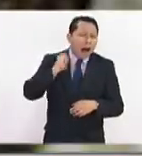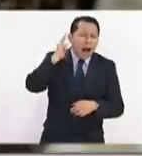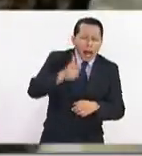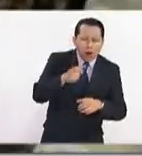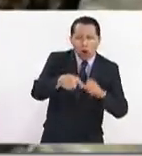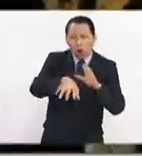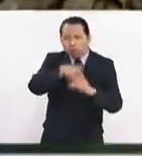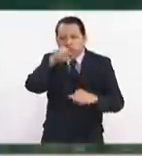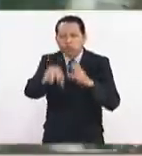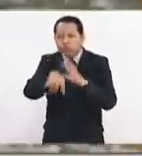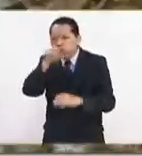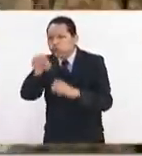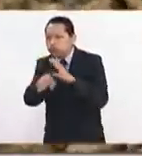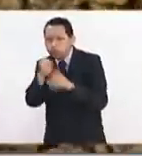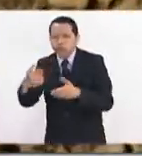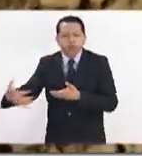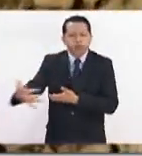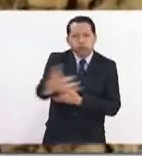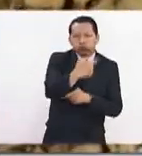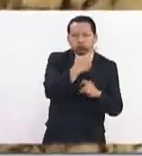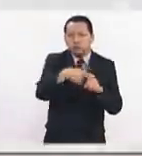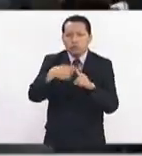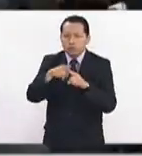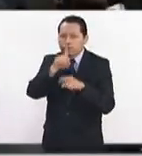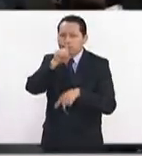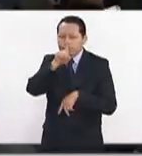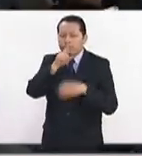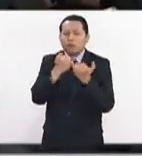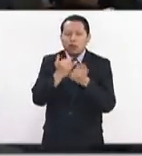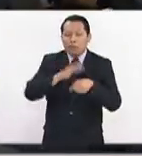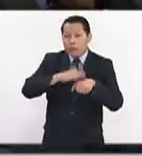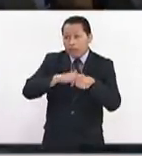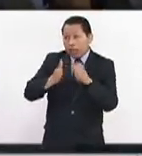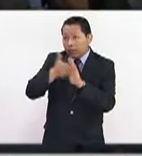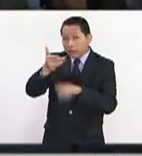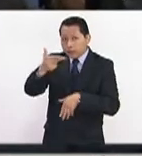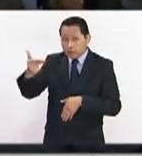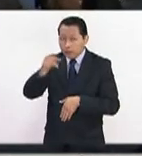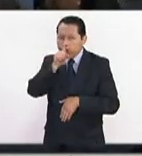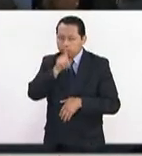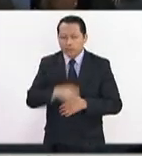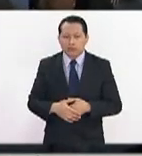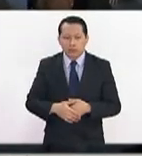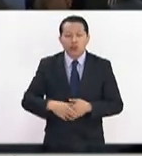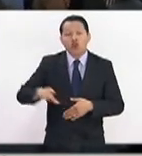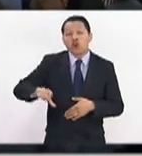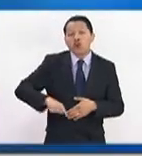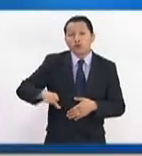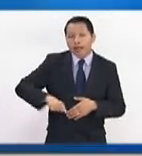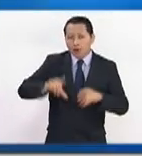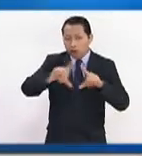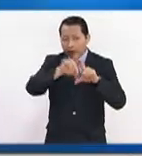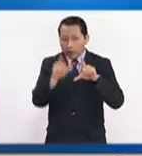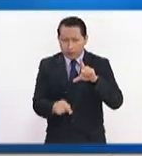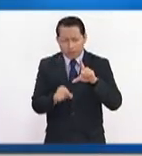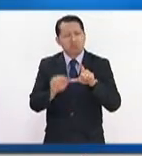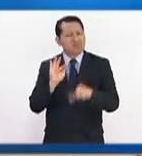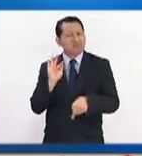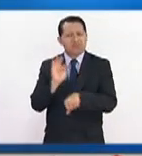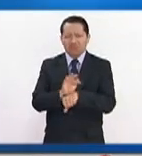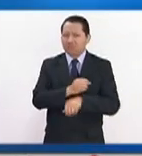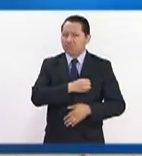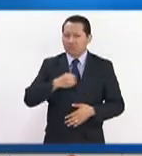zona y la construcción de infraestructura hotelera en las islas. El Gobierno de la República se comprometió a proteger